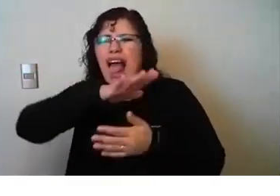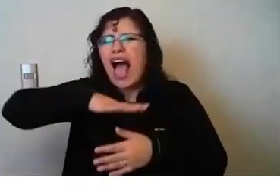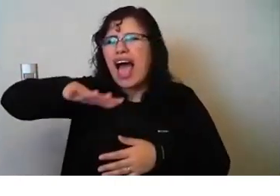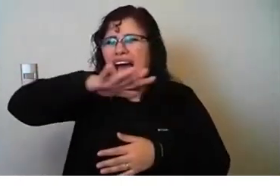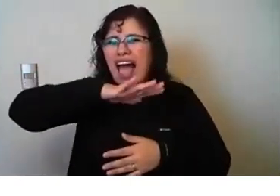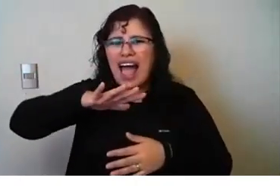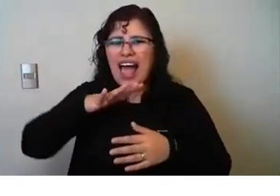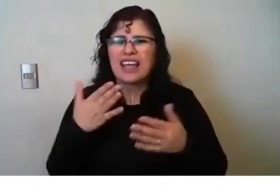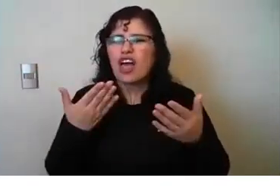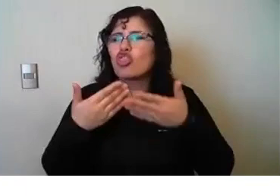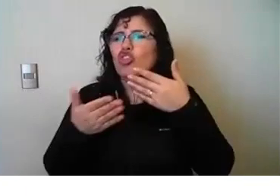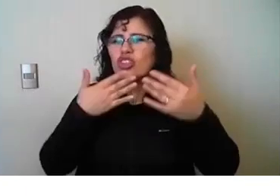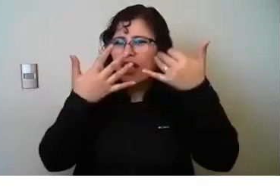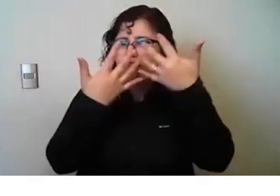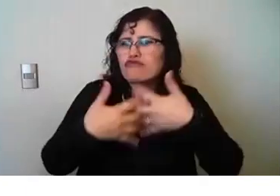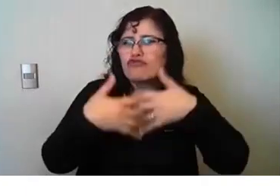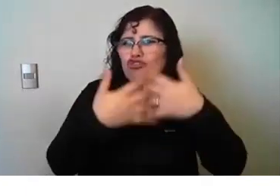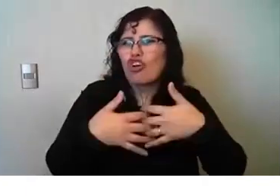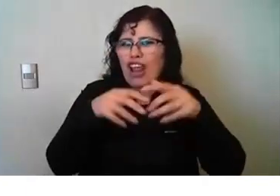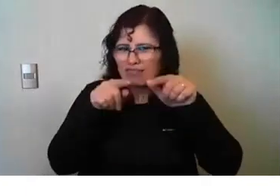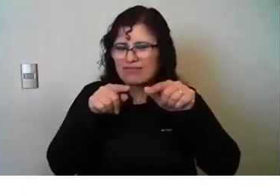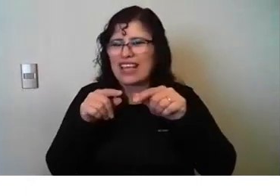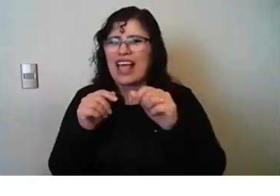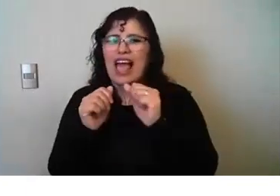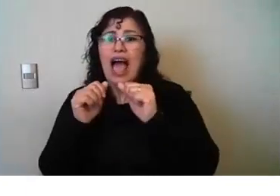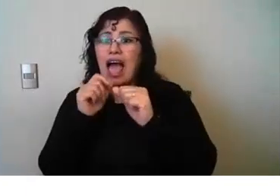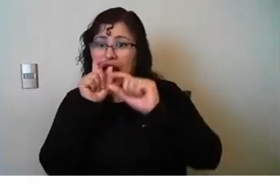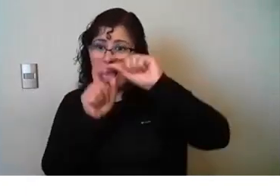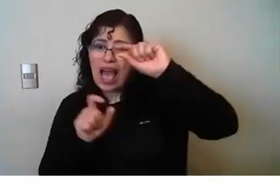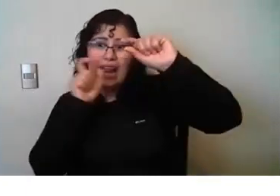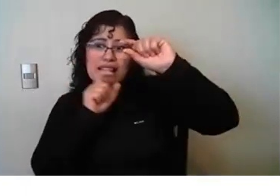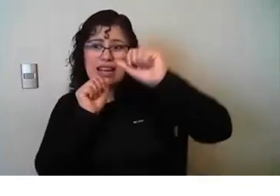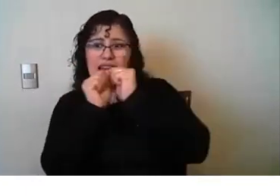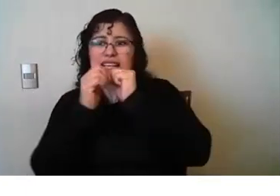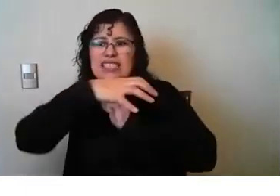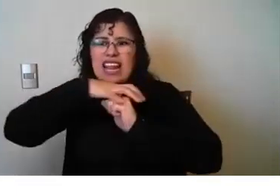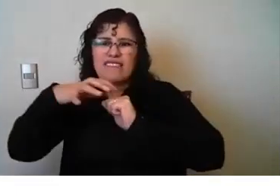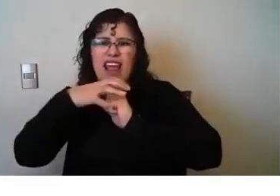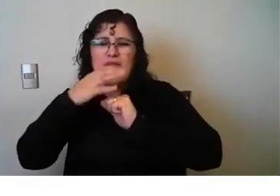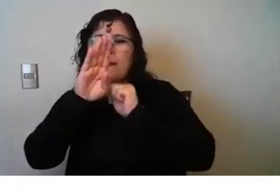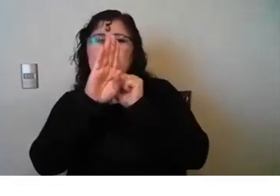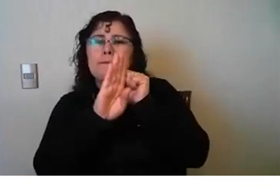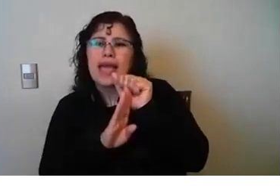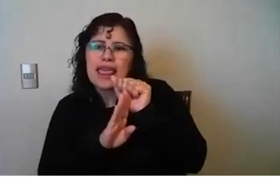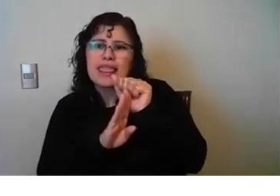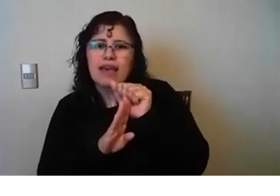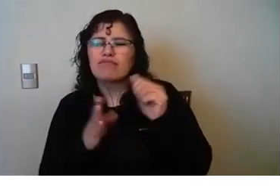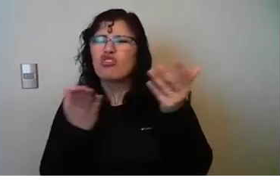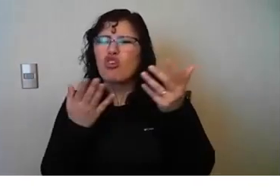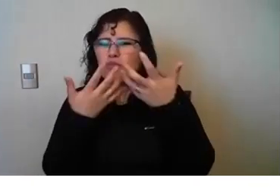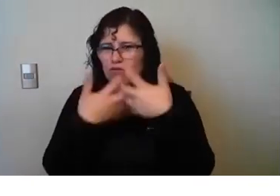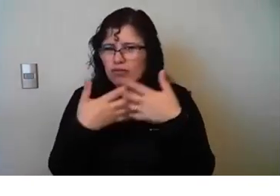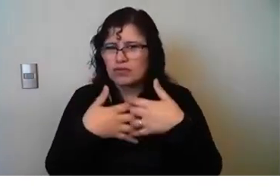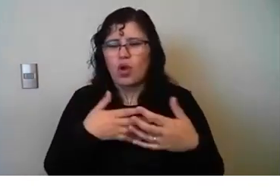de esta arteria cerebral media, para que tengan esa imagen. No es necesario ustedes que se aprendan cada una de los